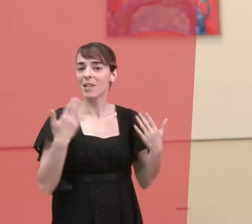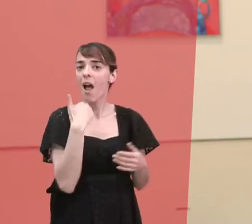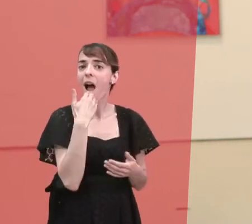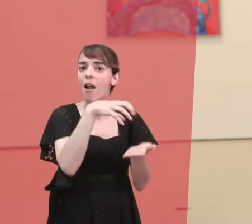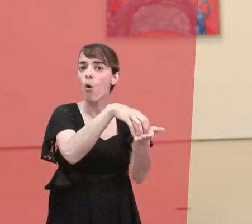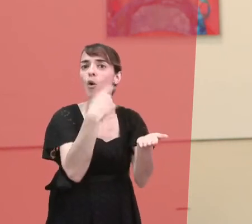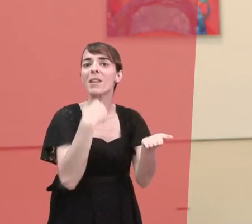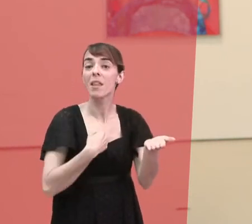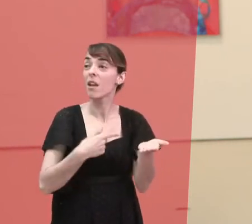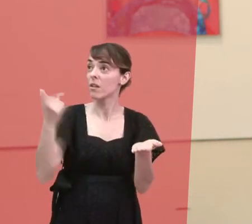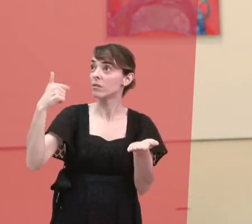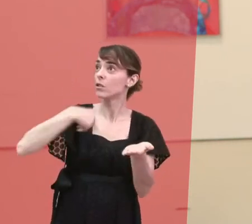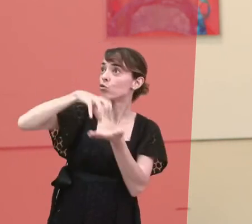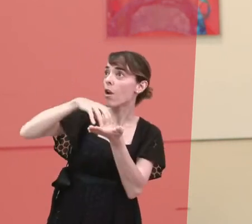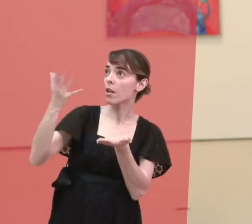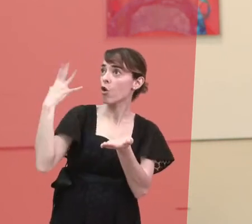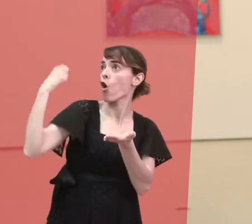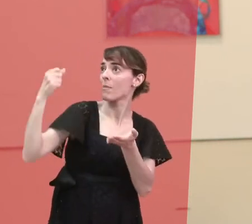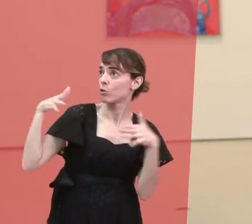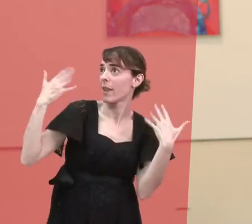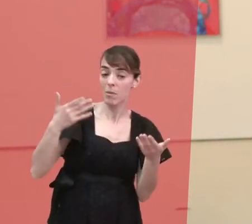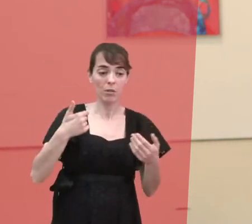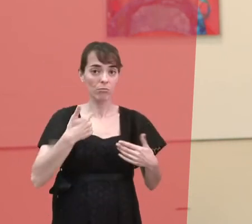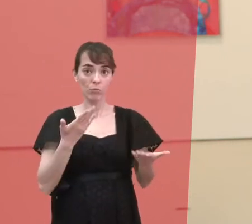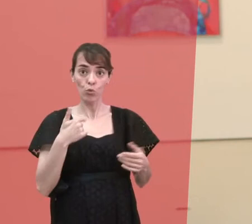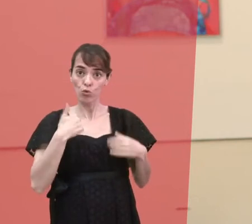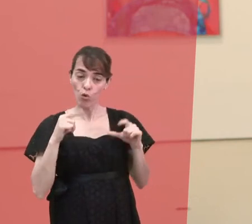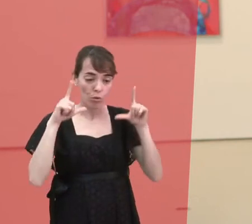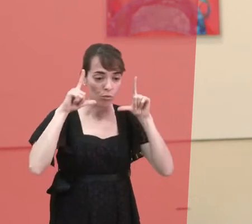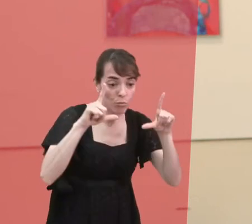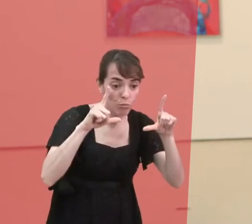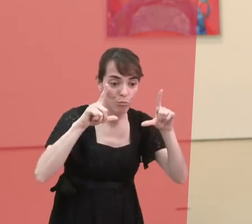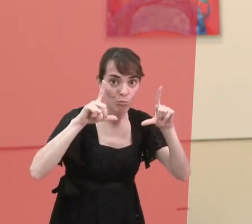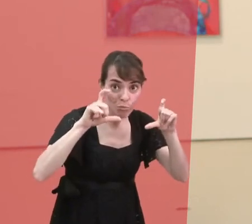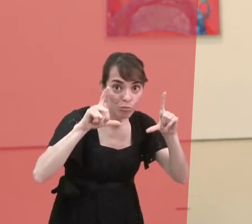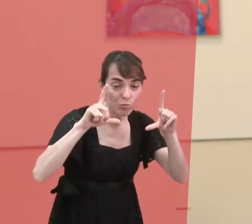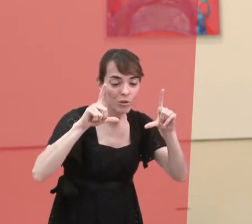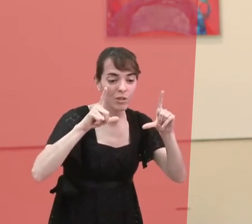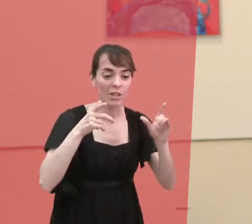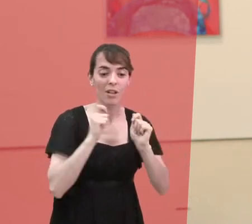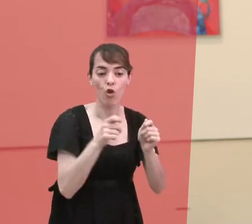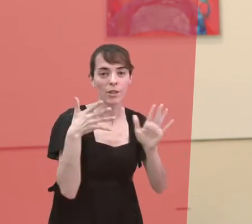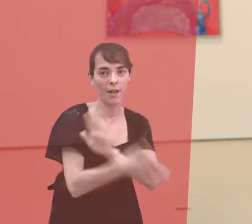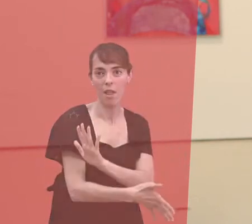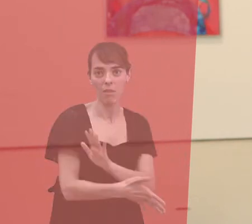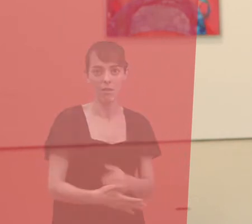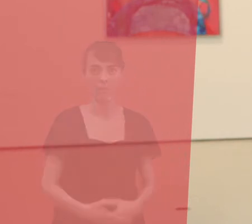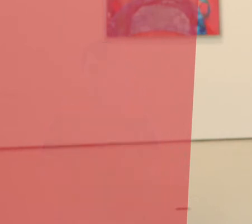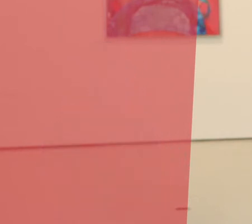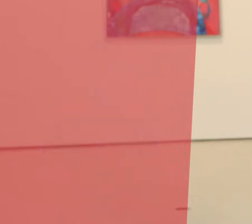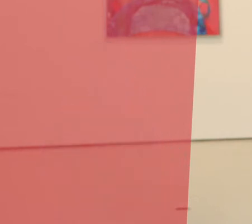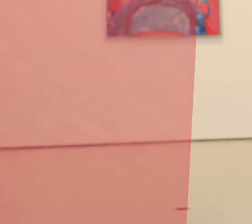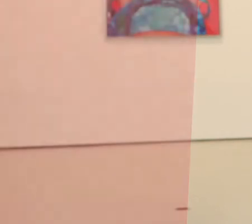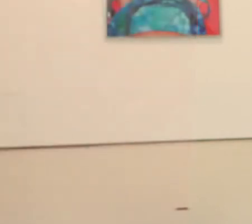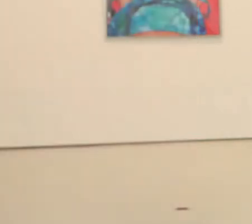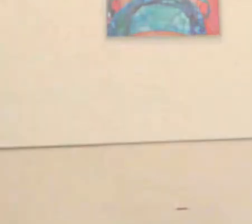buscan a mí. De pronto hay algo que me dice, estoy aquí, cógeme, sorpréndeme, y entonces yo voy hacia ellos